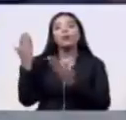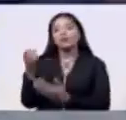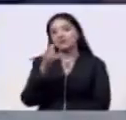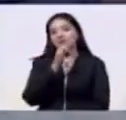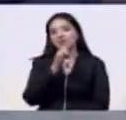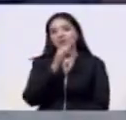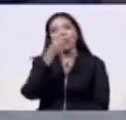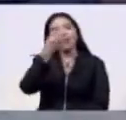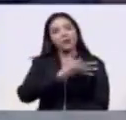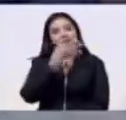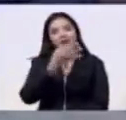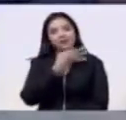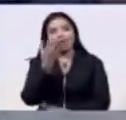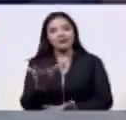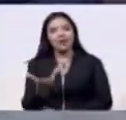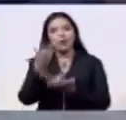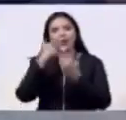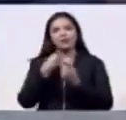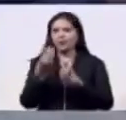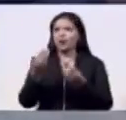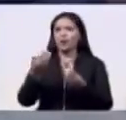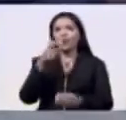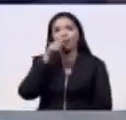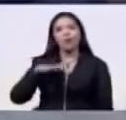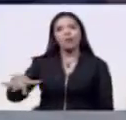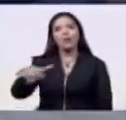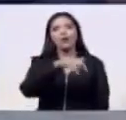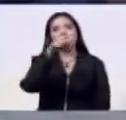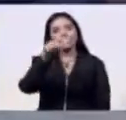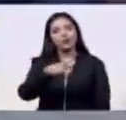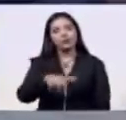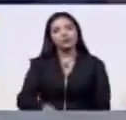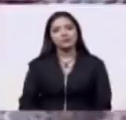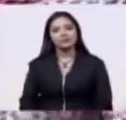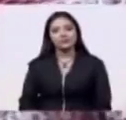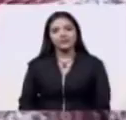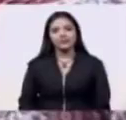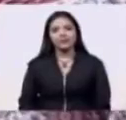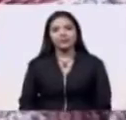Nayfer, buenas tardes. Cuéntanos cómo se movilizó el pueblo el día de hoy.